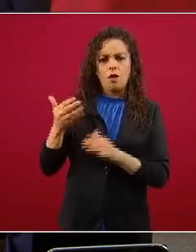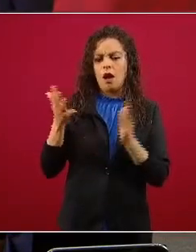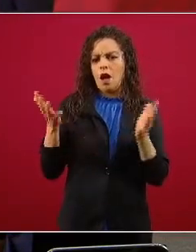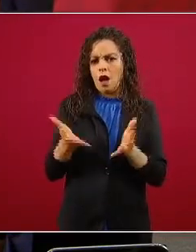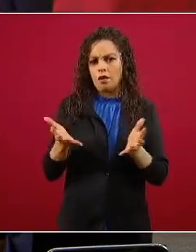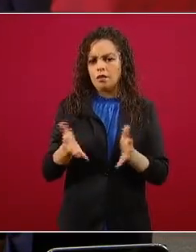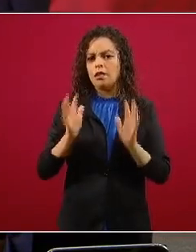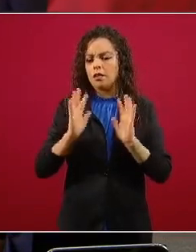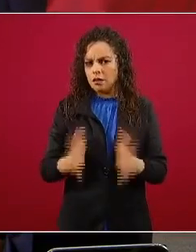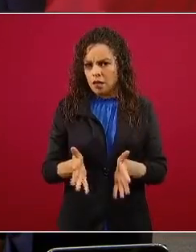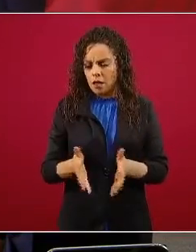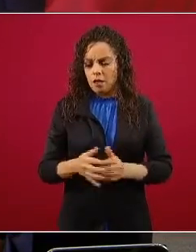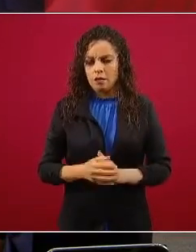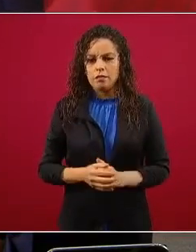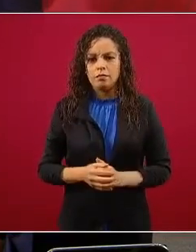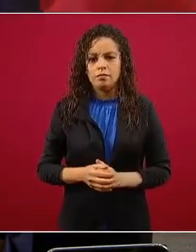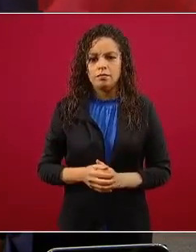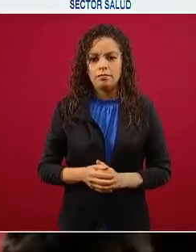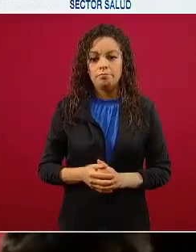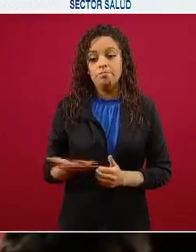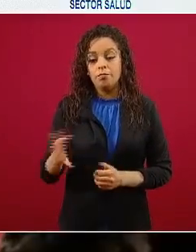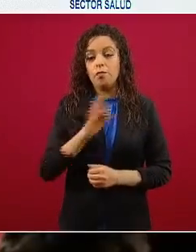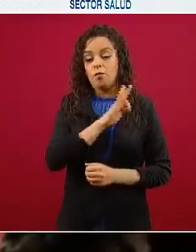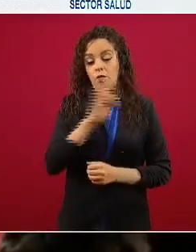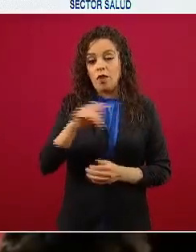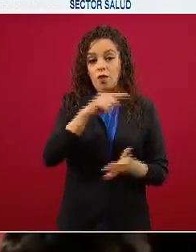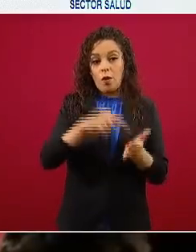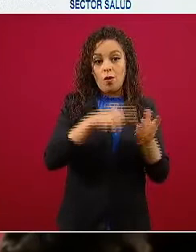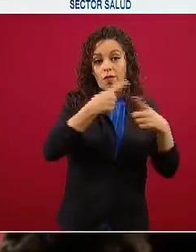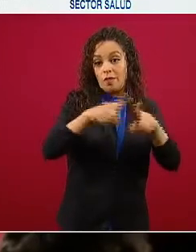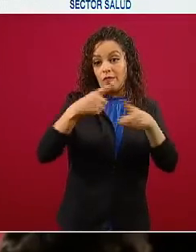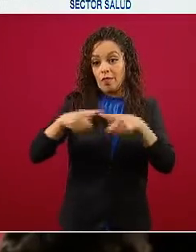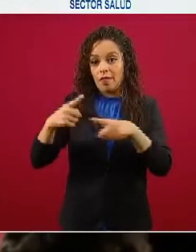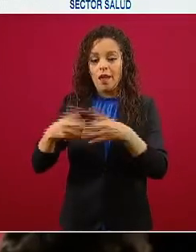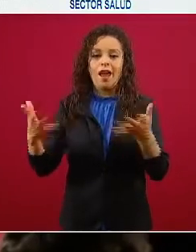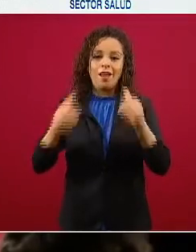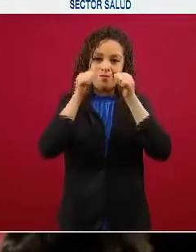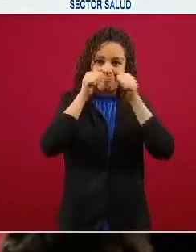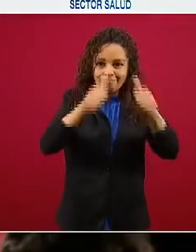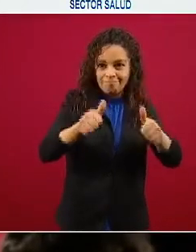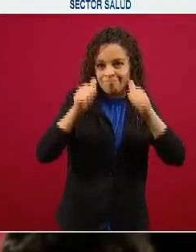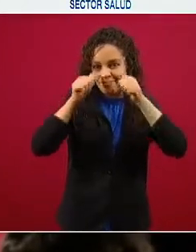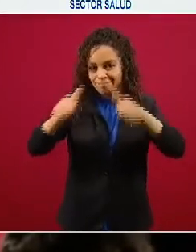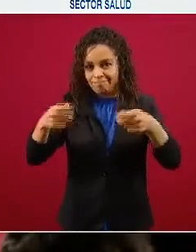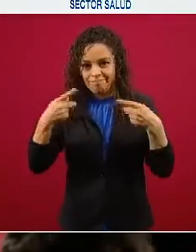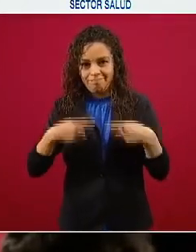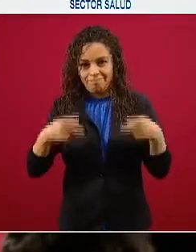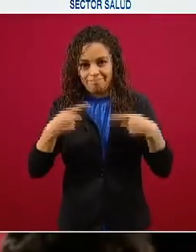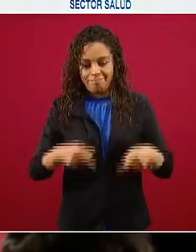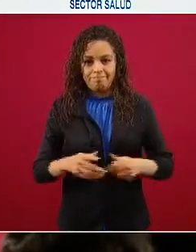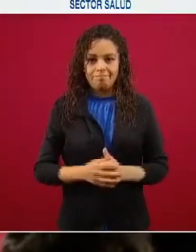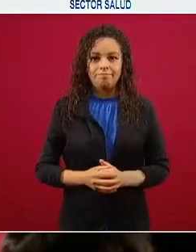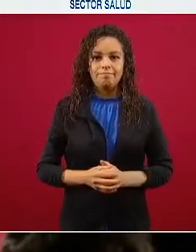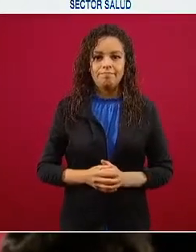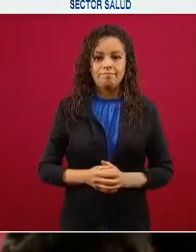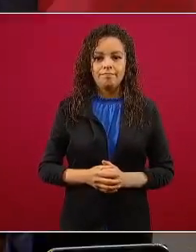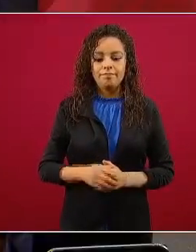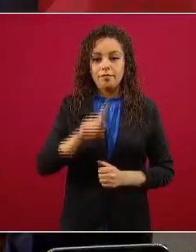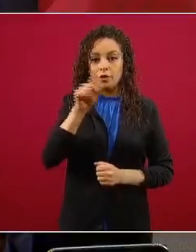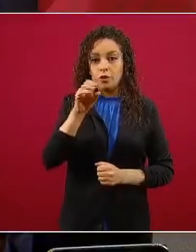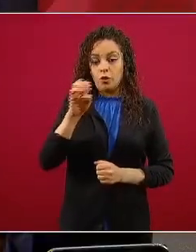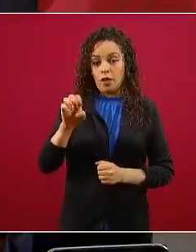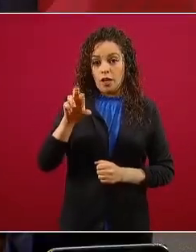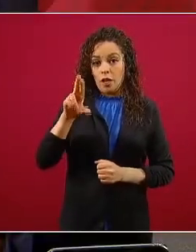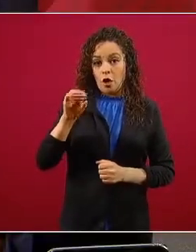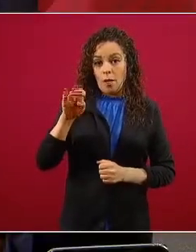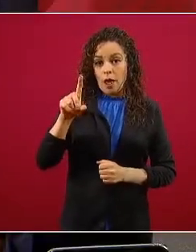dar atención en distintos espacios. Seguramente será importante, si el presidente lo considera pertinente, que Zoe Robledo, director del